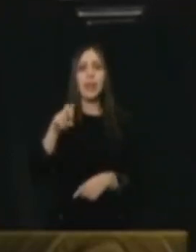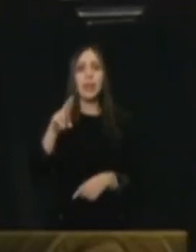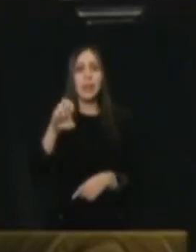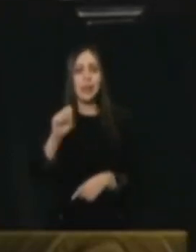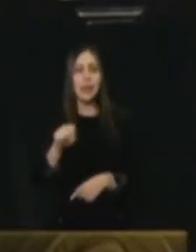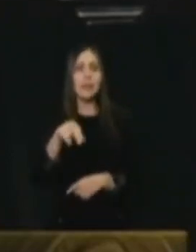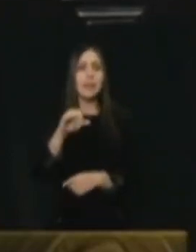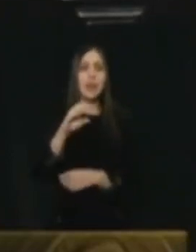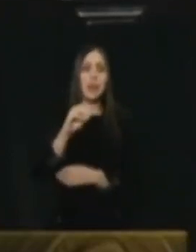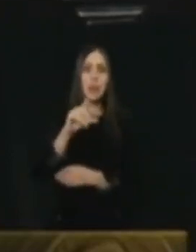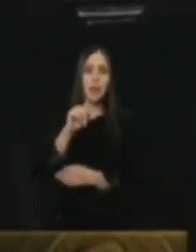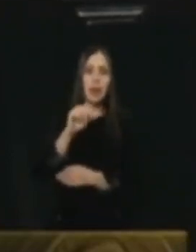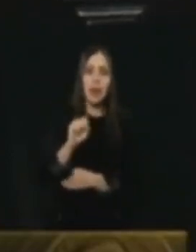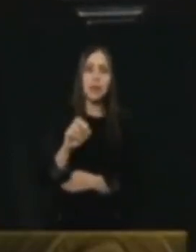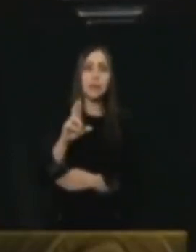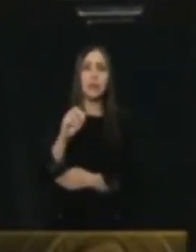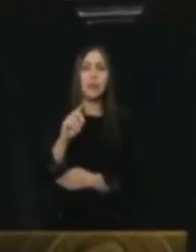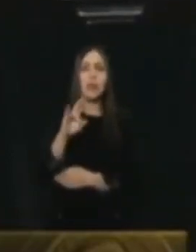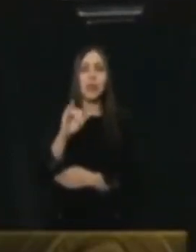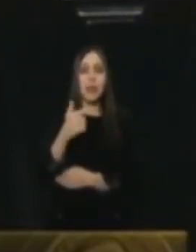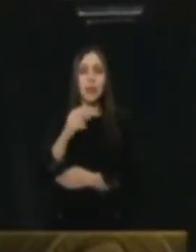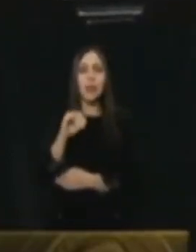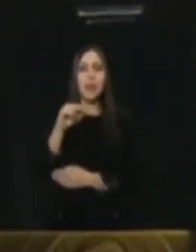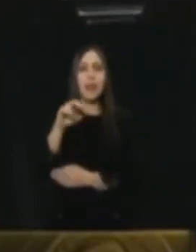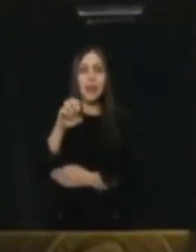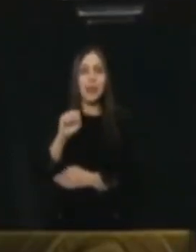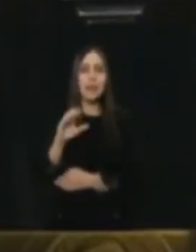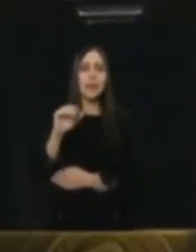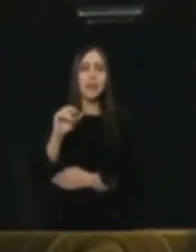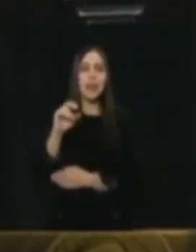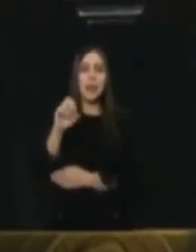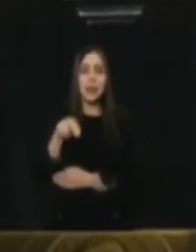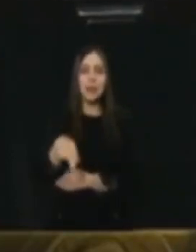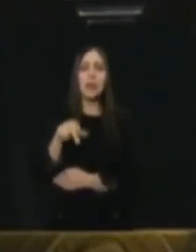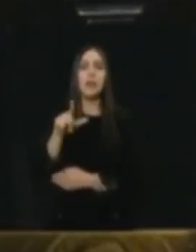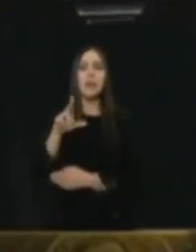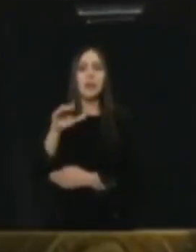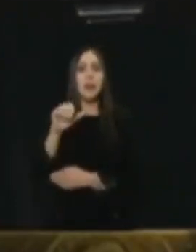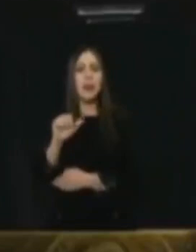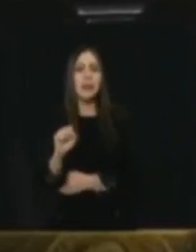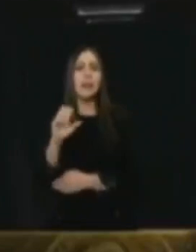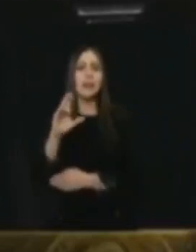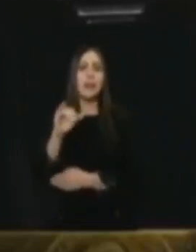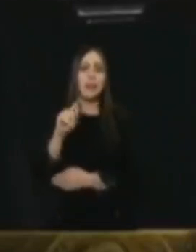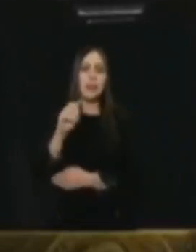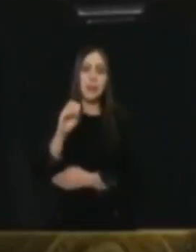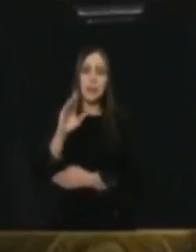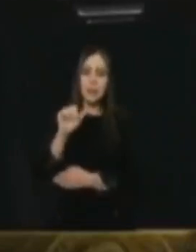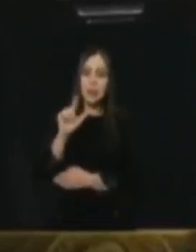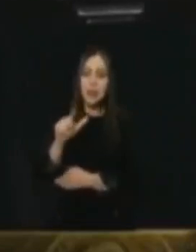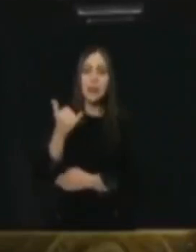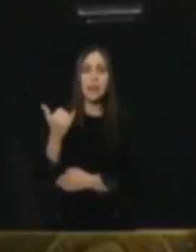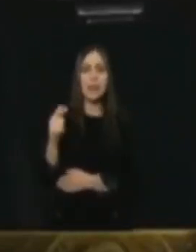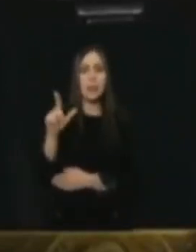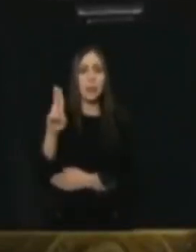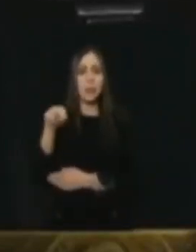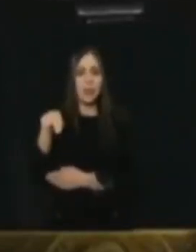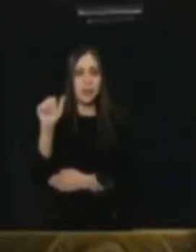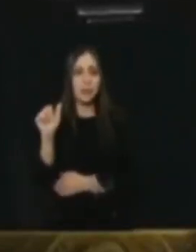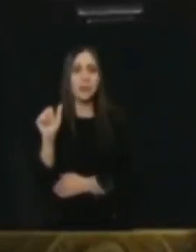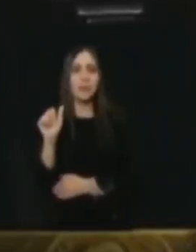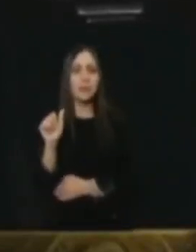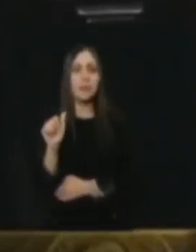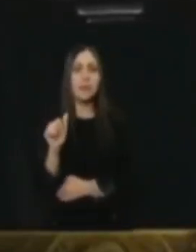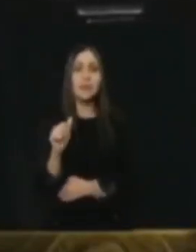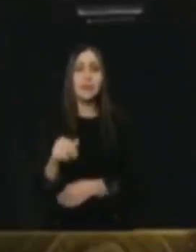Inés, Carmen, Pablo, Lucas, Cristóbal y Luna, gracias a la vida que